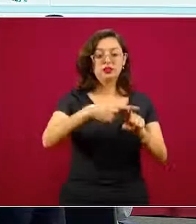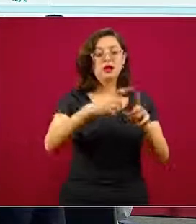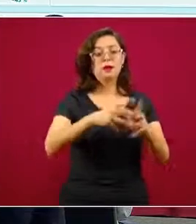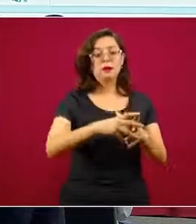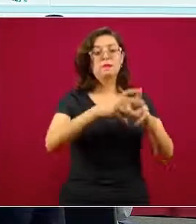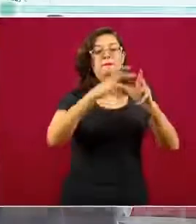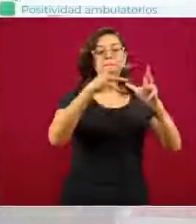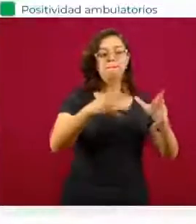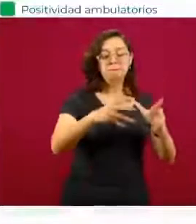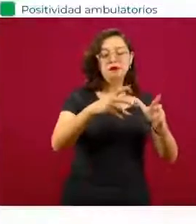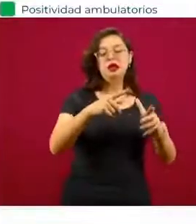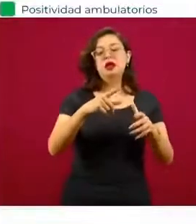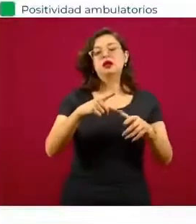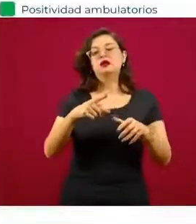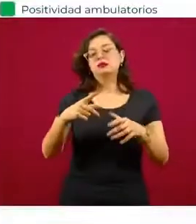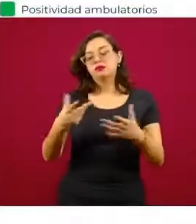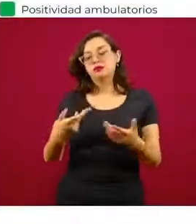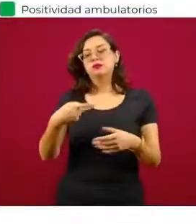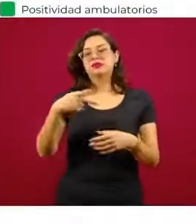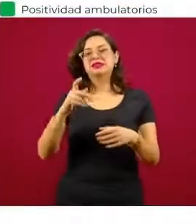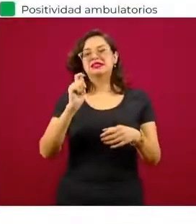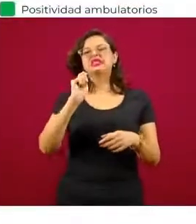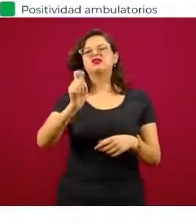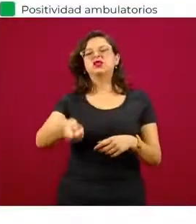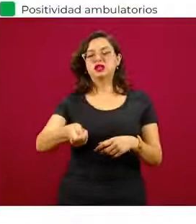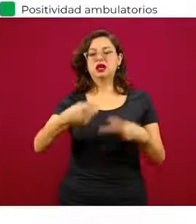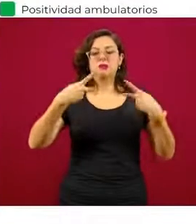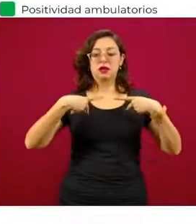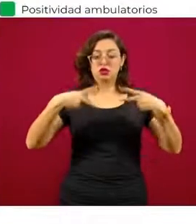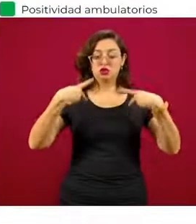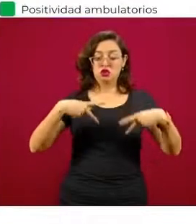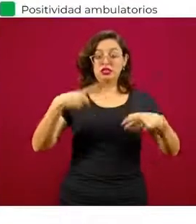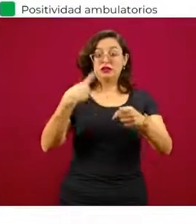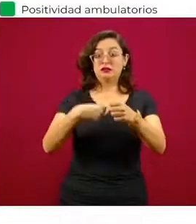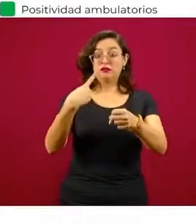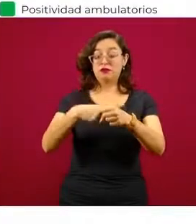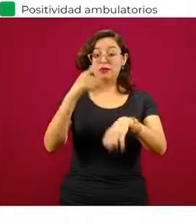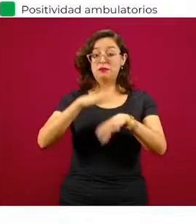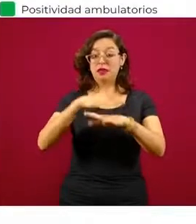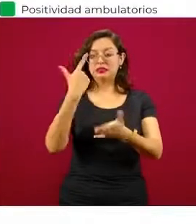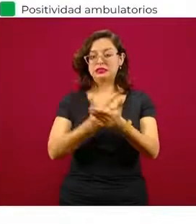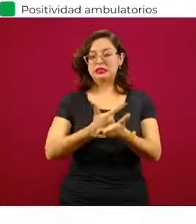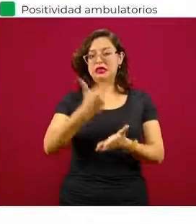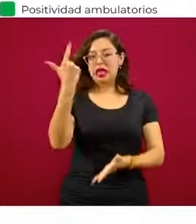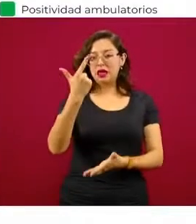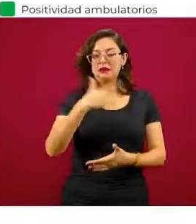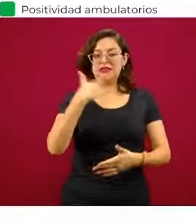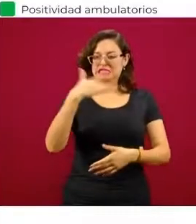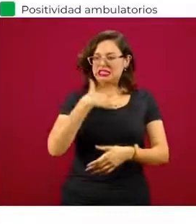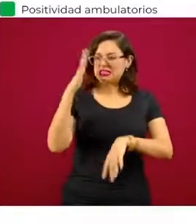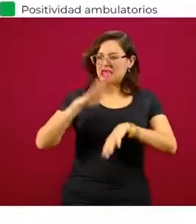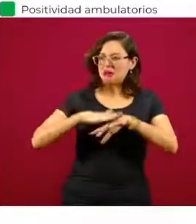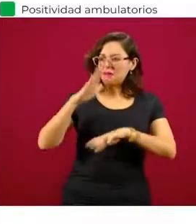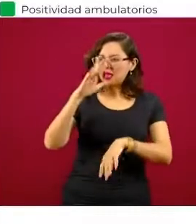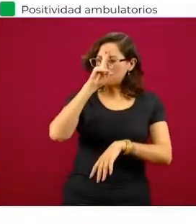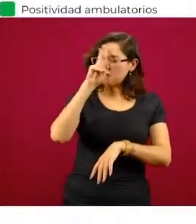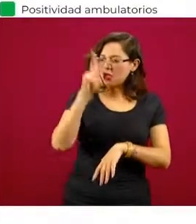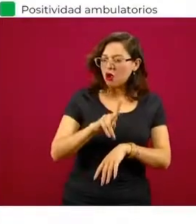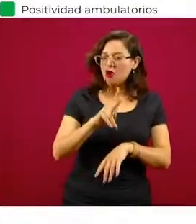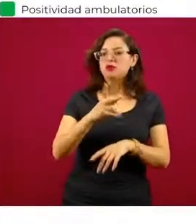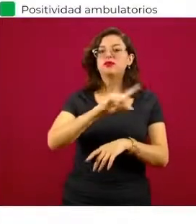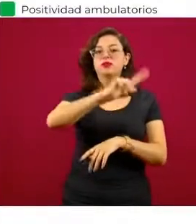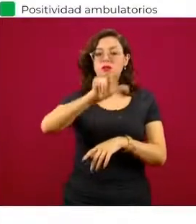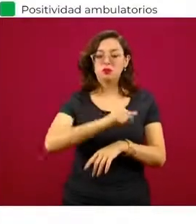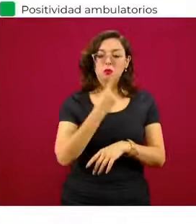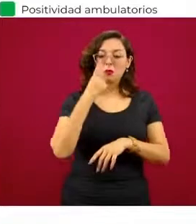decir, pacientes con mayor gravedad o estadio clínico de gravedad tienen un porcentaje de positividad mayor en relación, por ejemplo, a